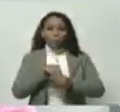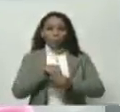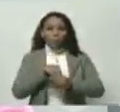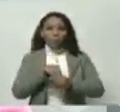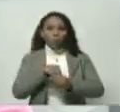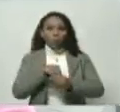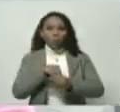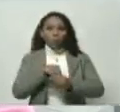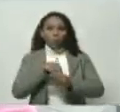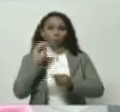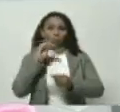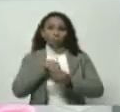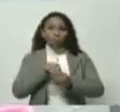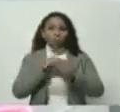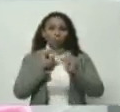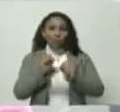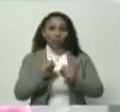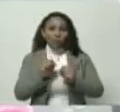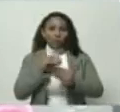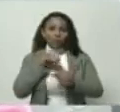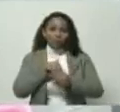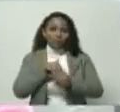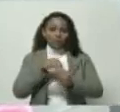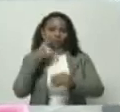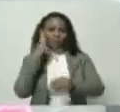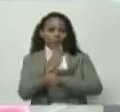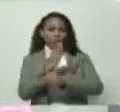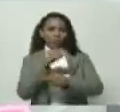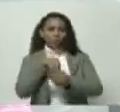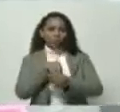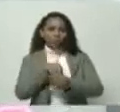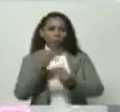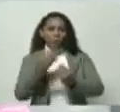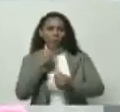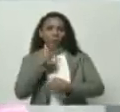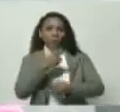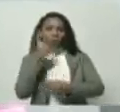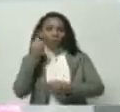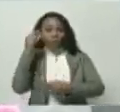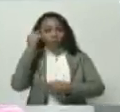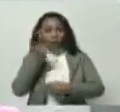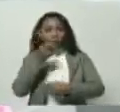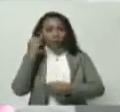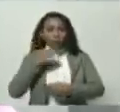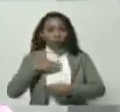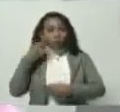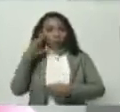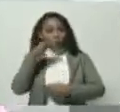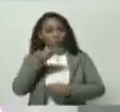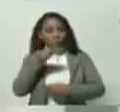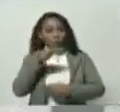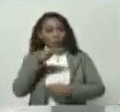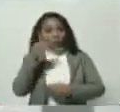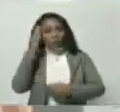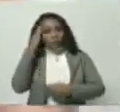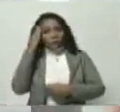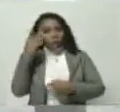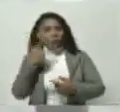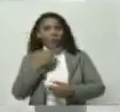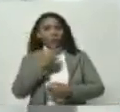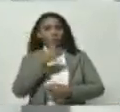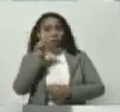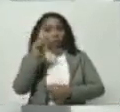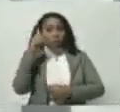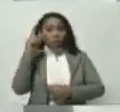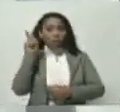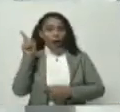en un exilio forzado, como decía uno de los tripulantes. En el día de ayer pudimos conocer sus voces porque solamente uno de ellos